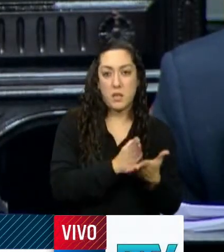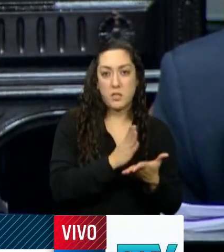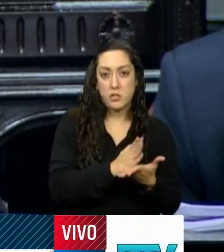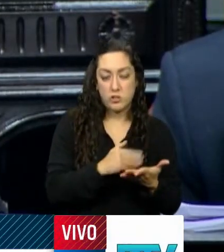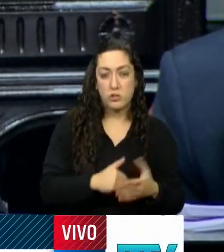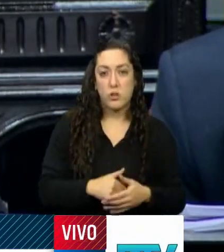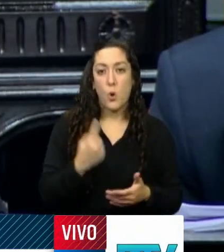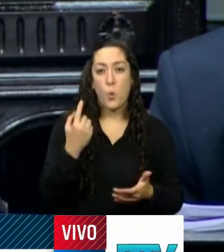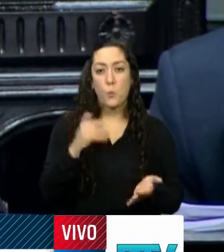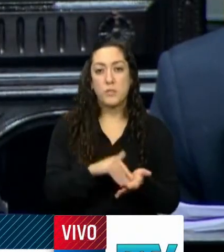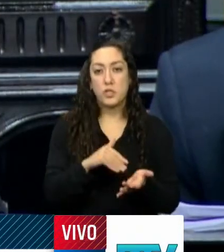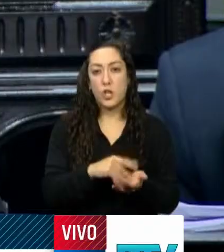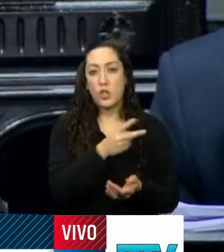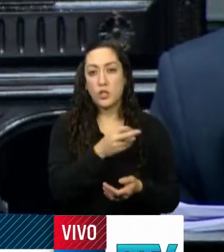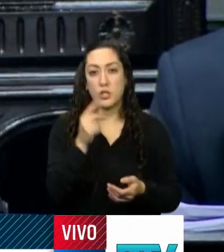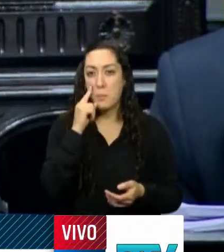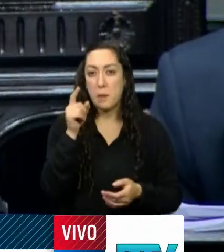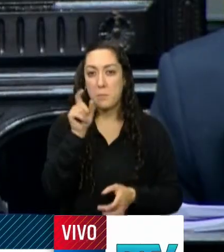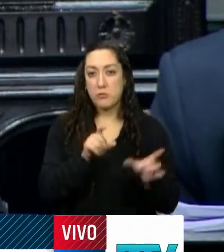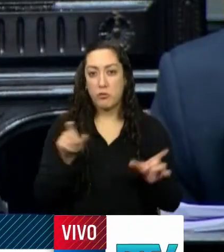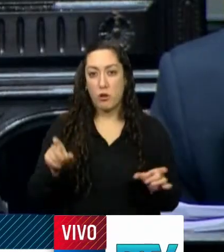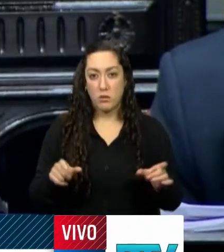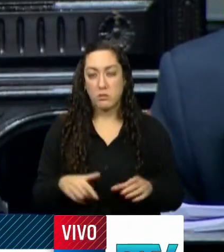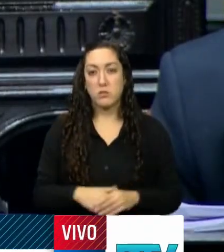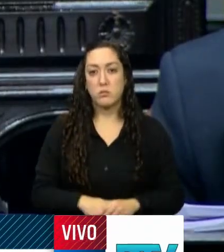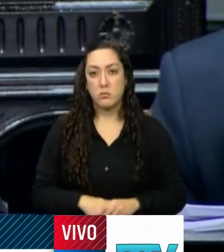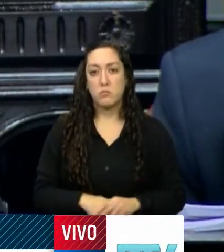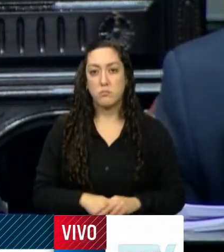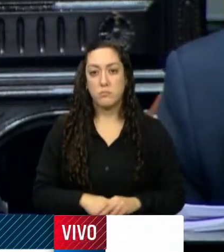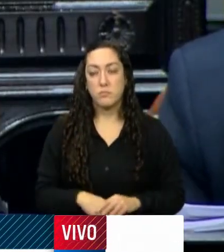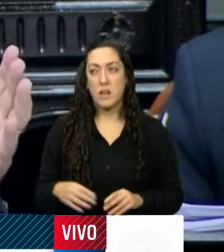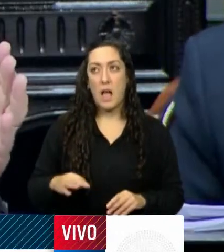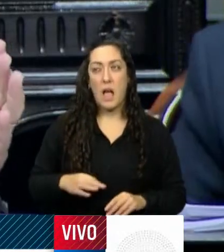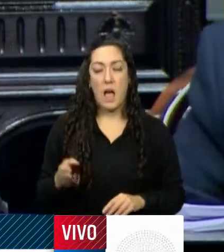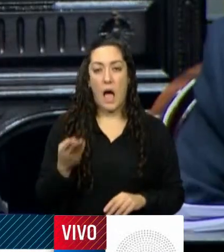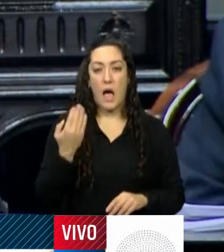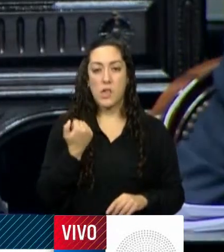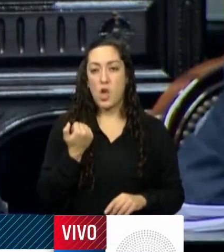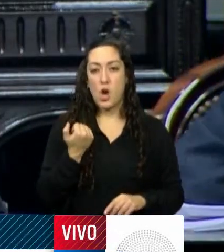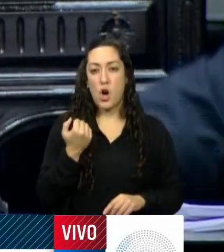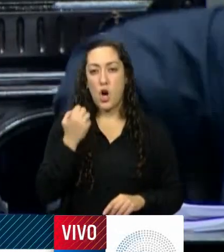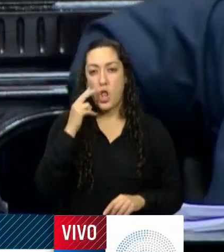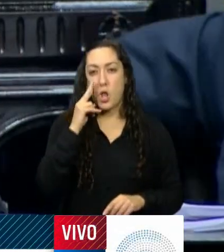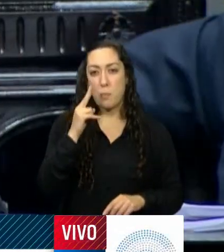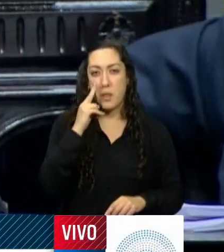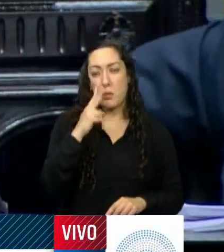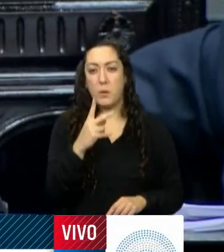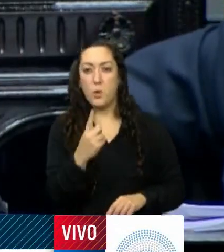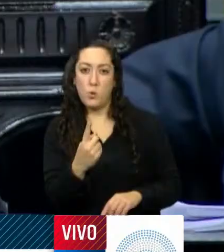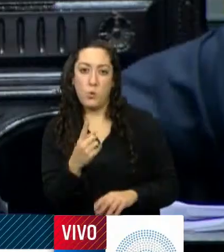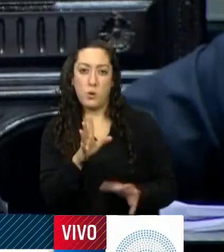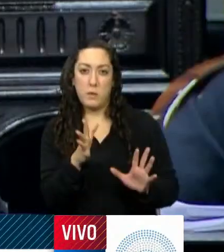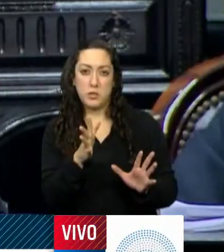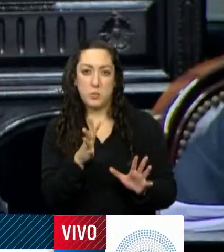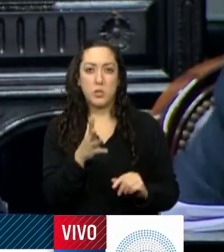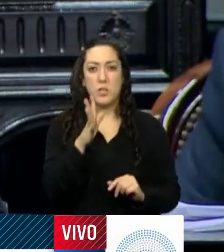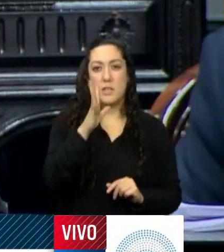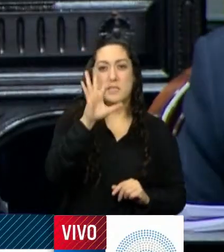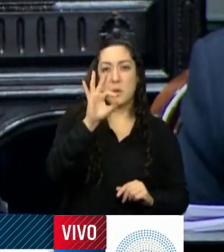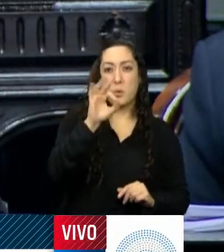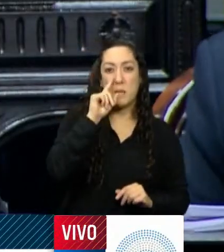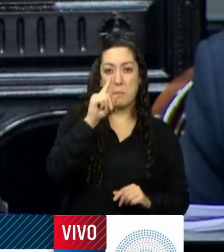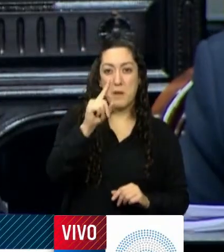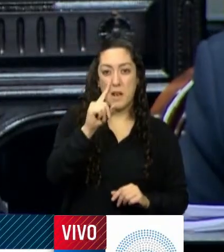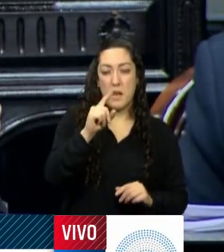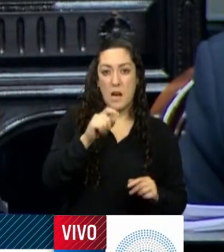sangrientas. 1.200.000 personas. Esto en el año 2000, 2001 no llegaba a los 50.000.